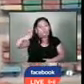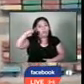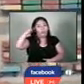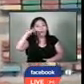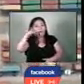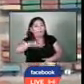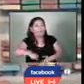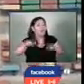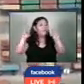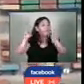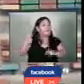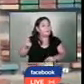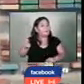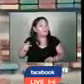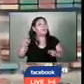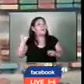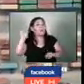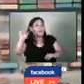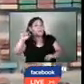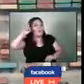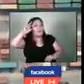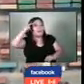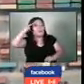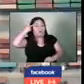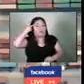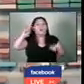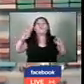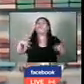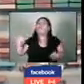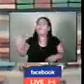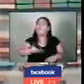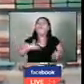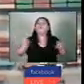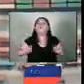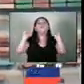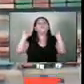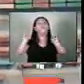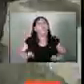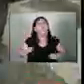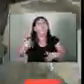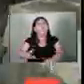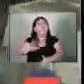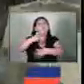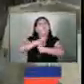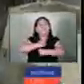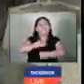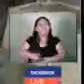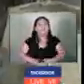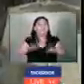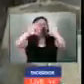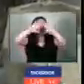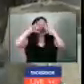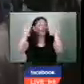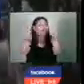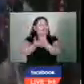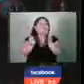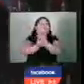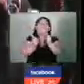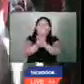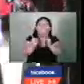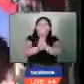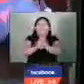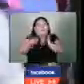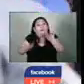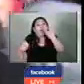operador económico autorizado porque eso le da a las empresas la viabilidad de ser confiable. La crisis global de la cadena de suministros